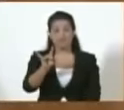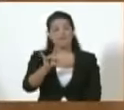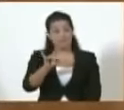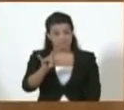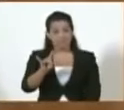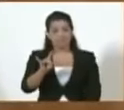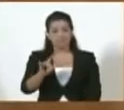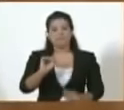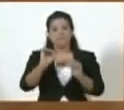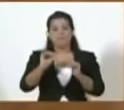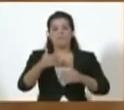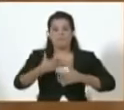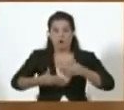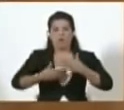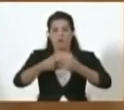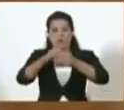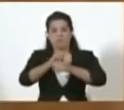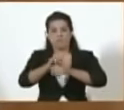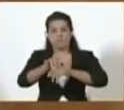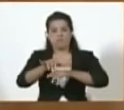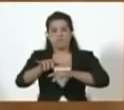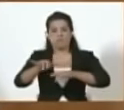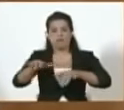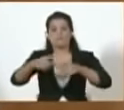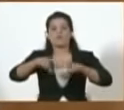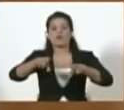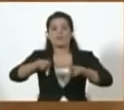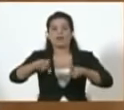sale progresivamente